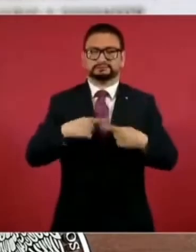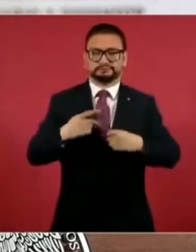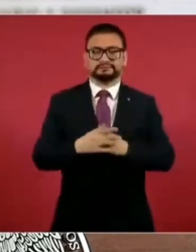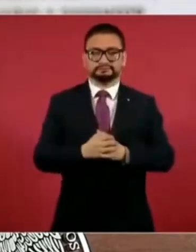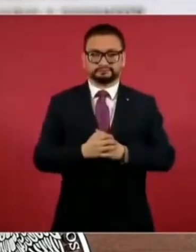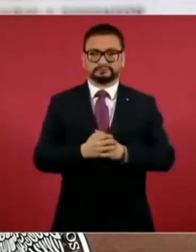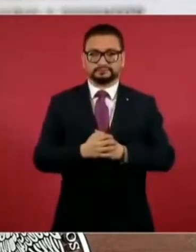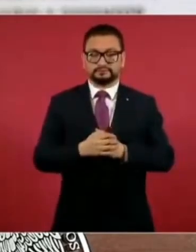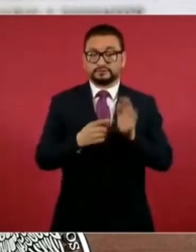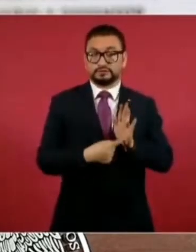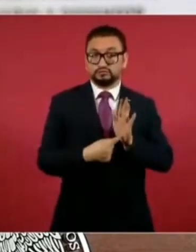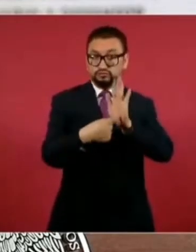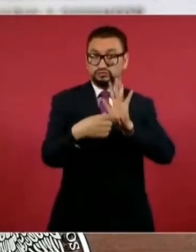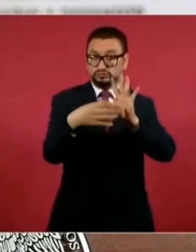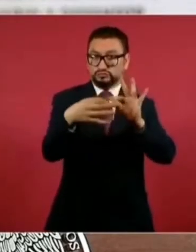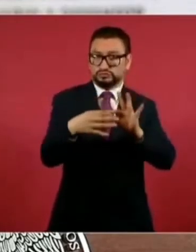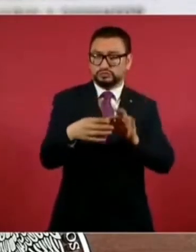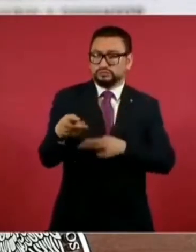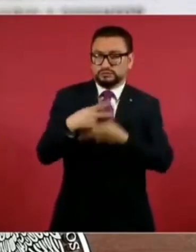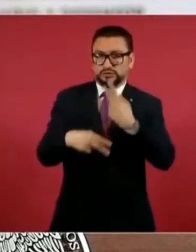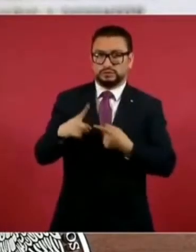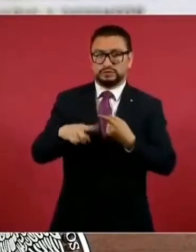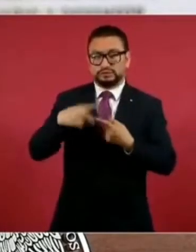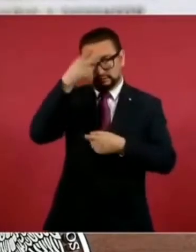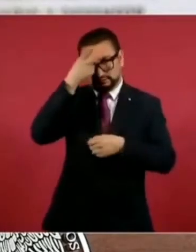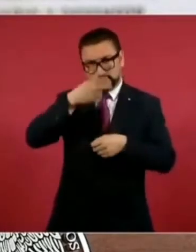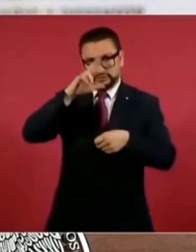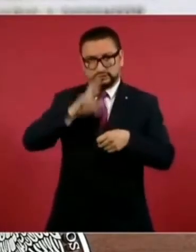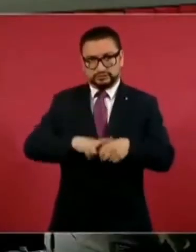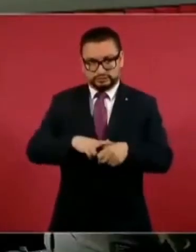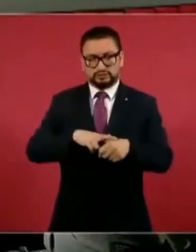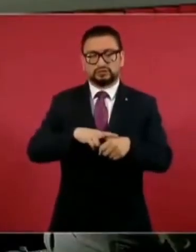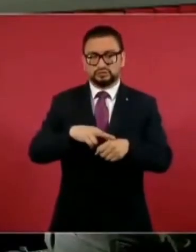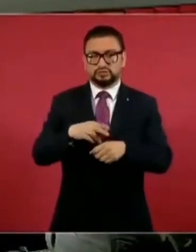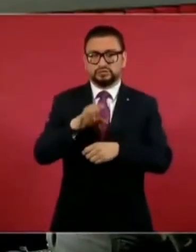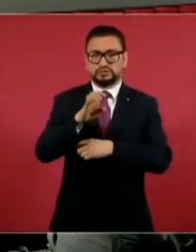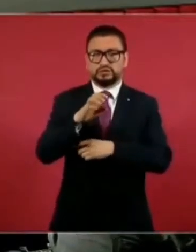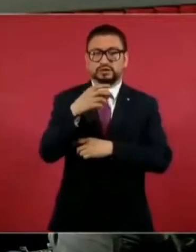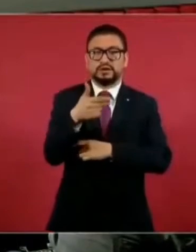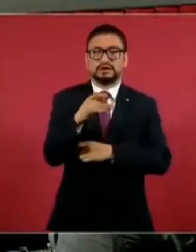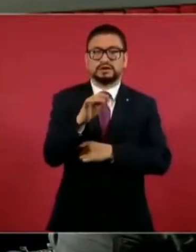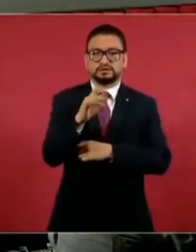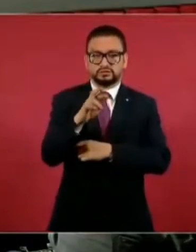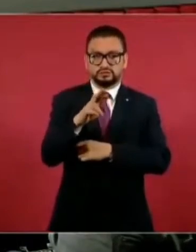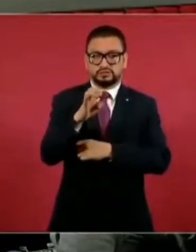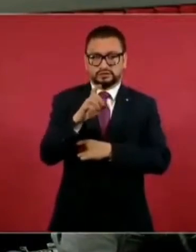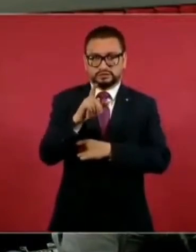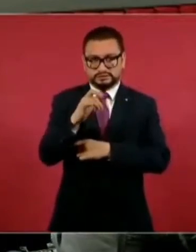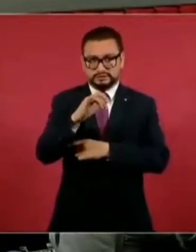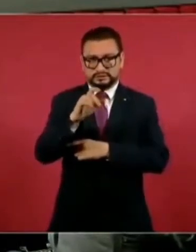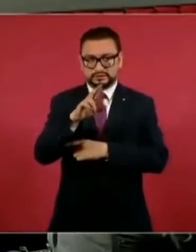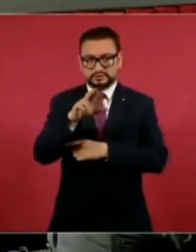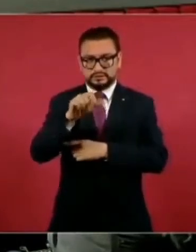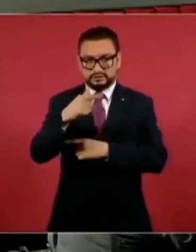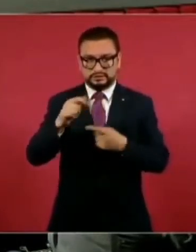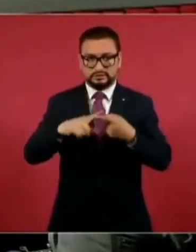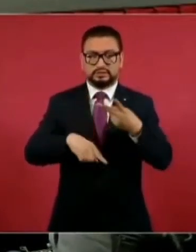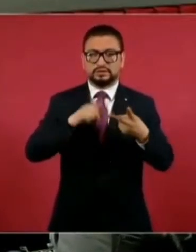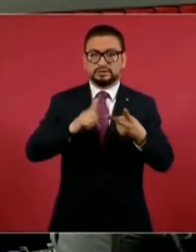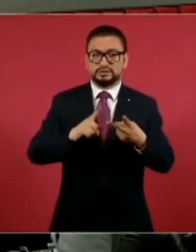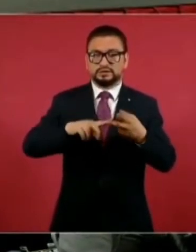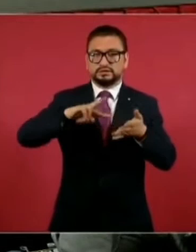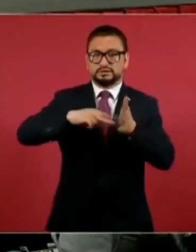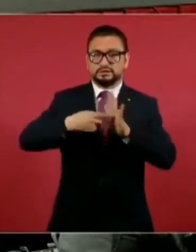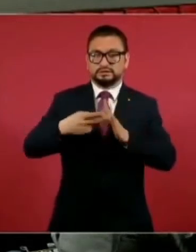hacer esta presentación me acompañan el director de transmisión, Héctor Lizárraga, el director de distribución,